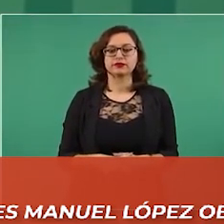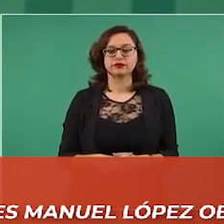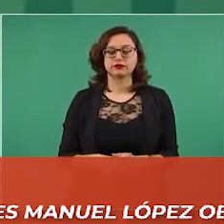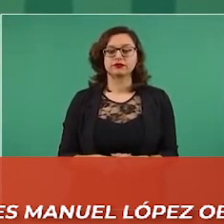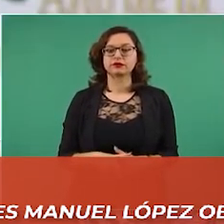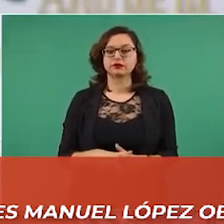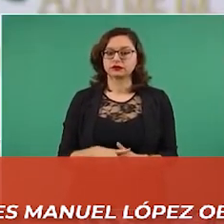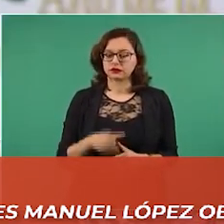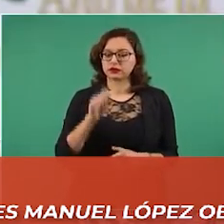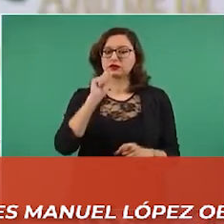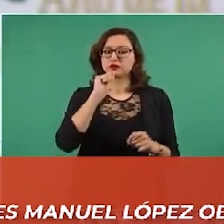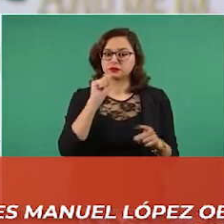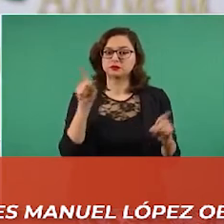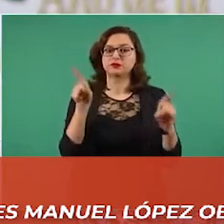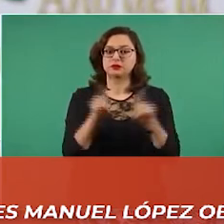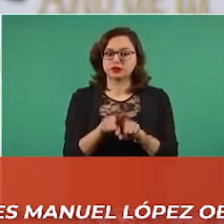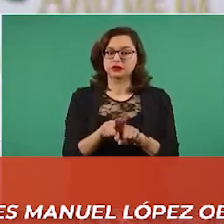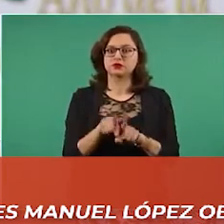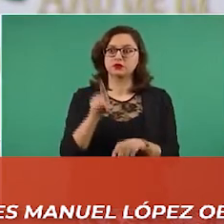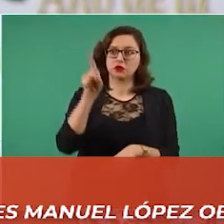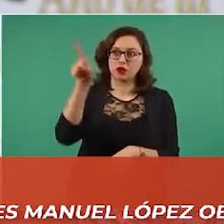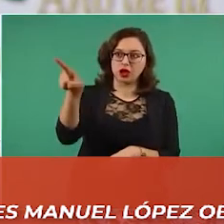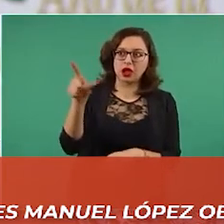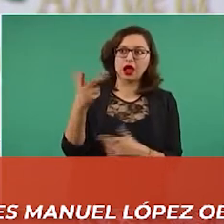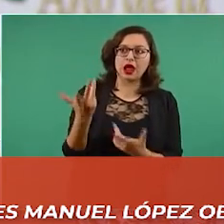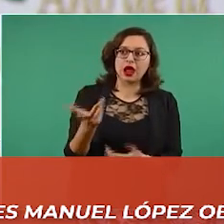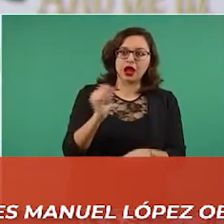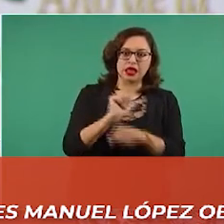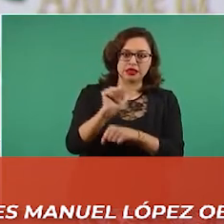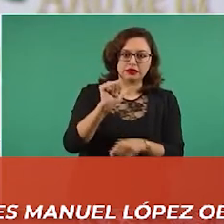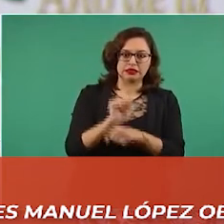dirigente, sí, el caso de Argentina,